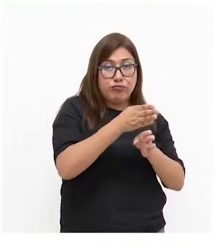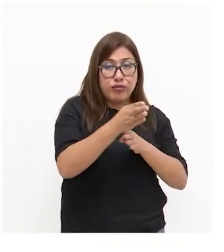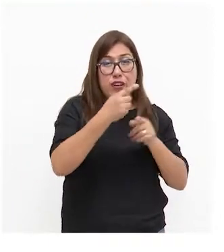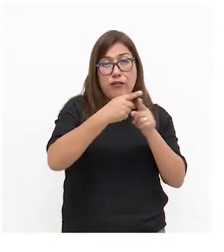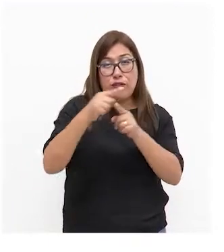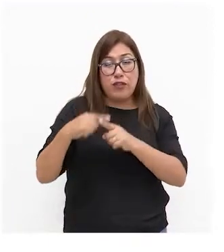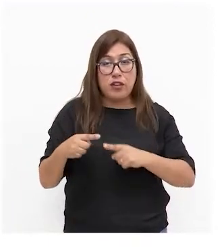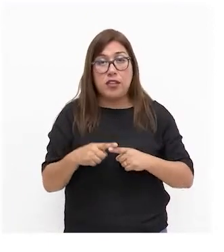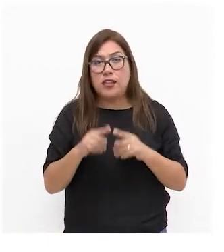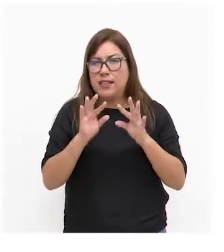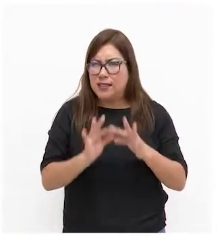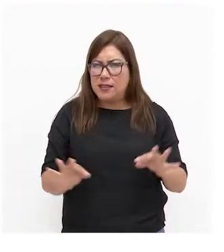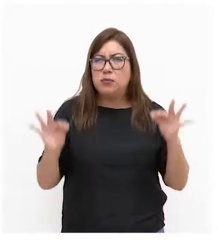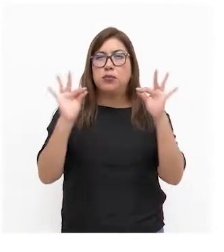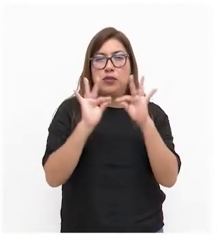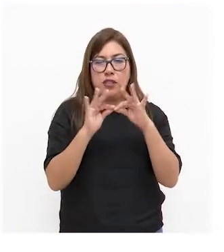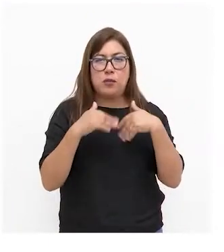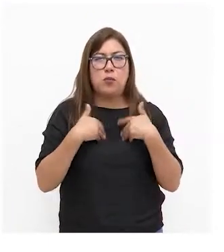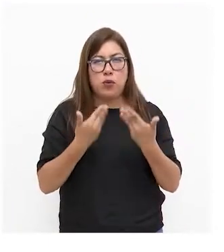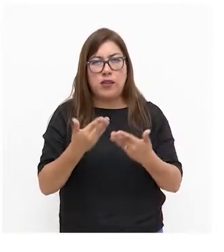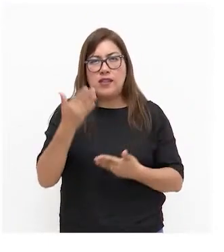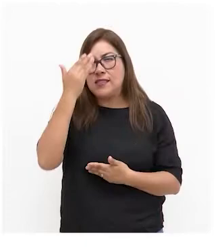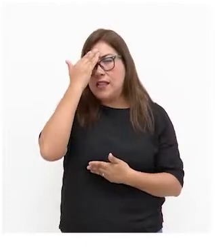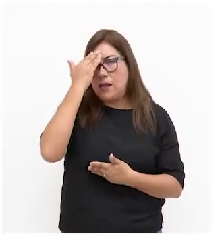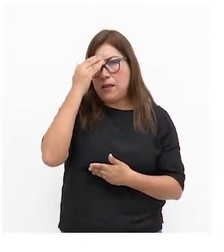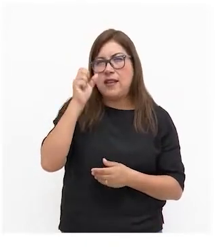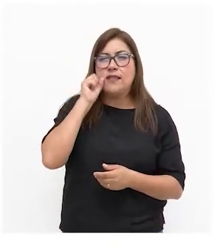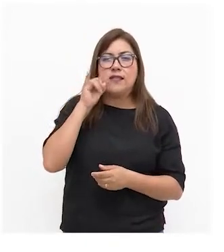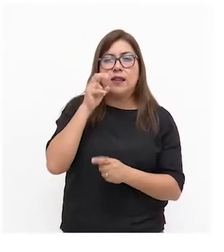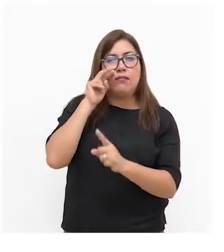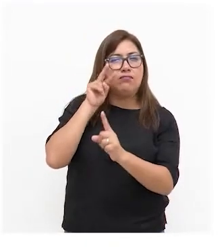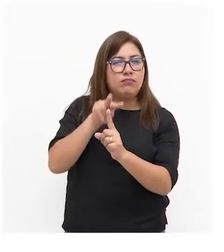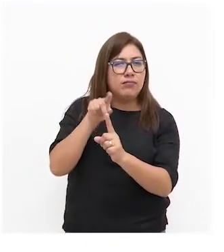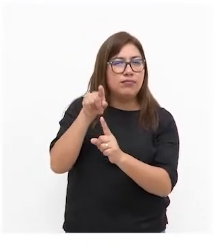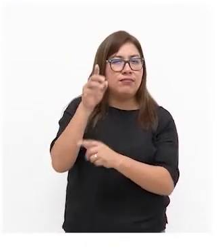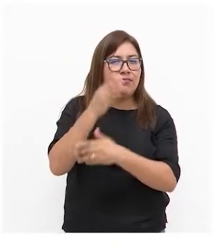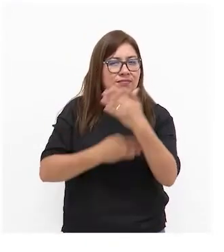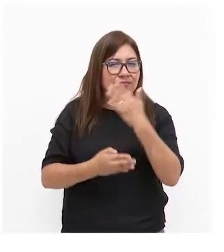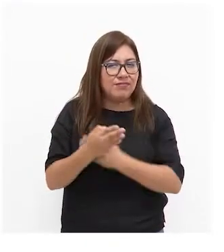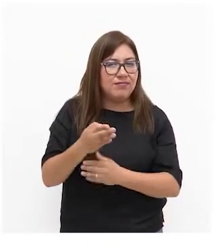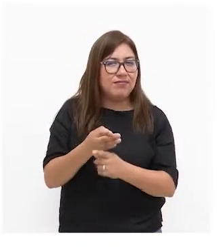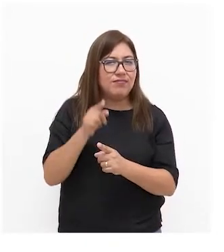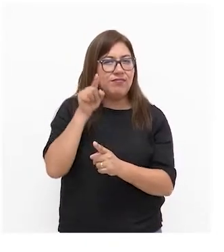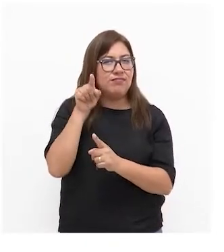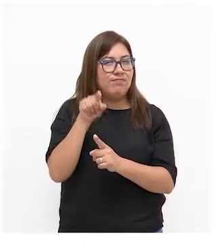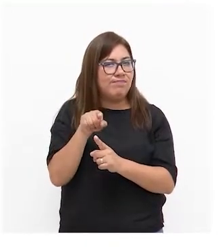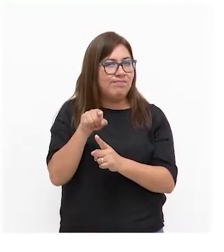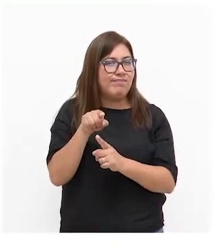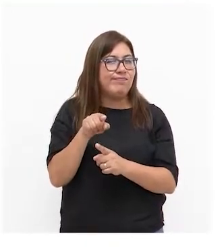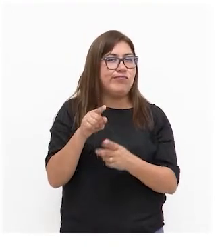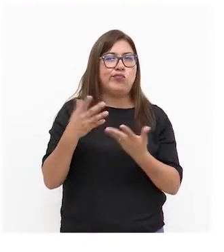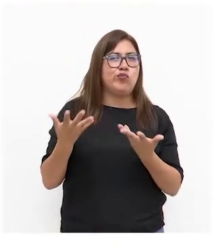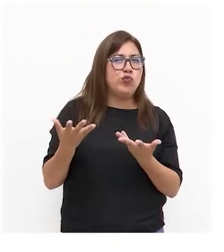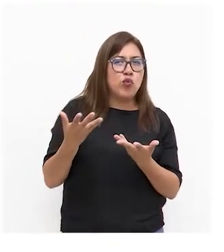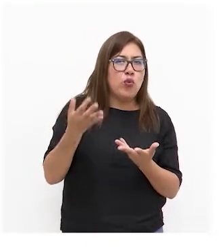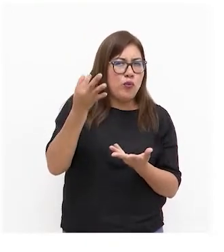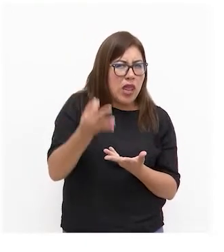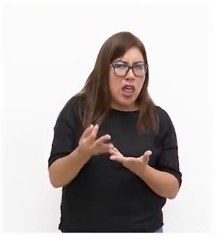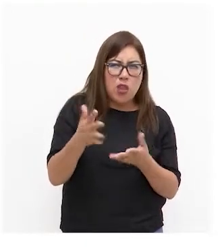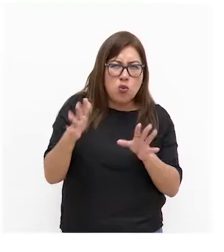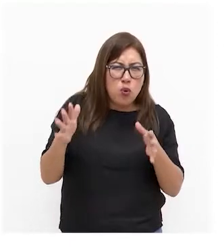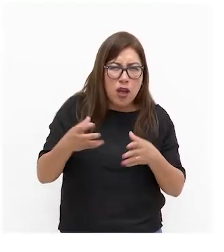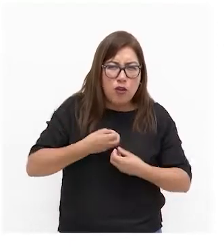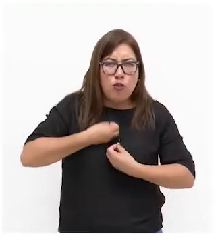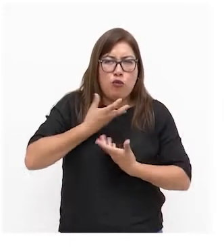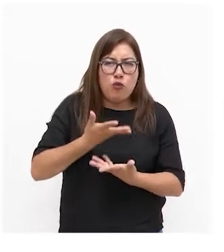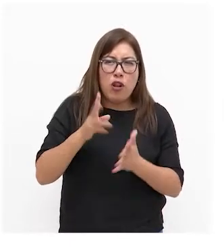multidisciplinario es fundamental para verificar si se trata de una persona efectivamente que no manifiesta